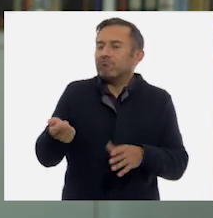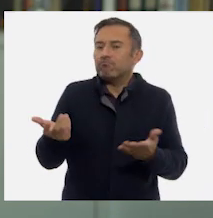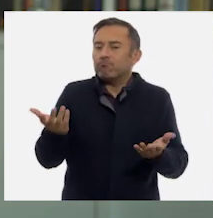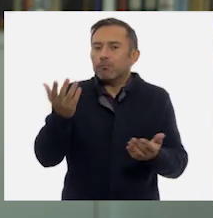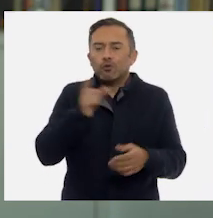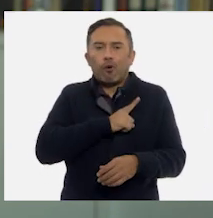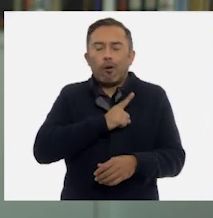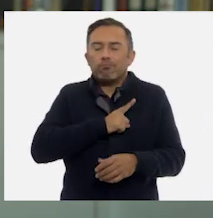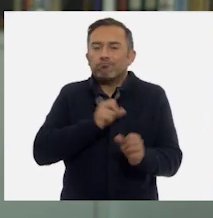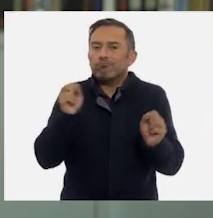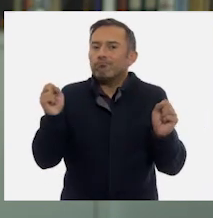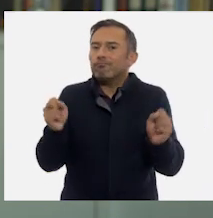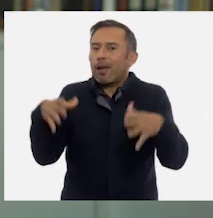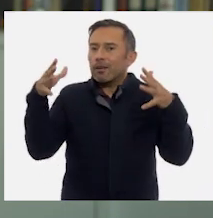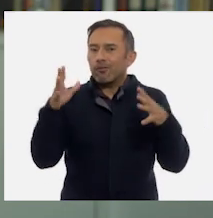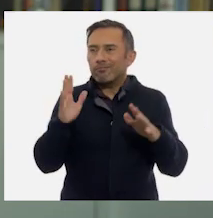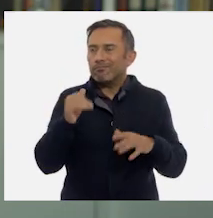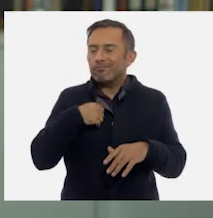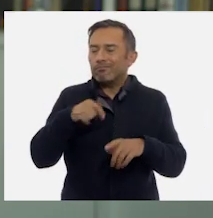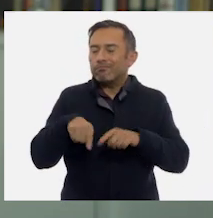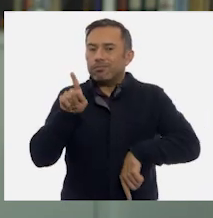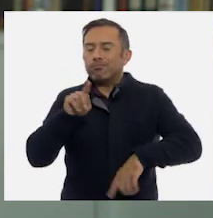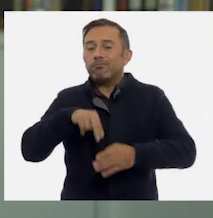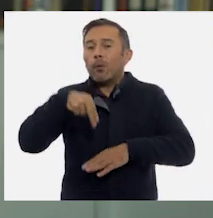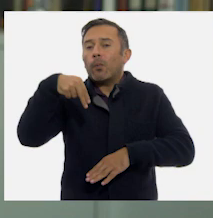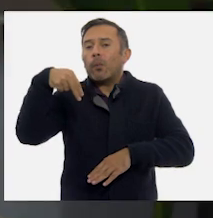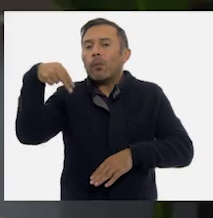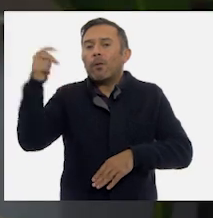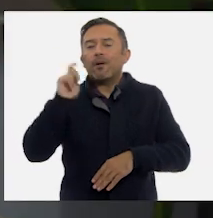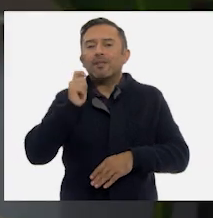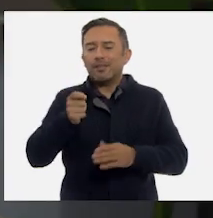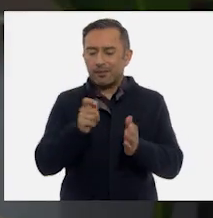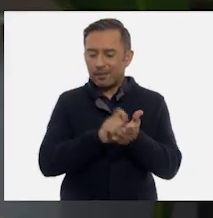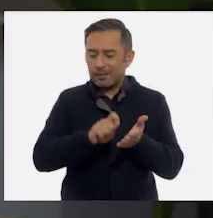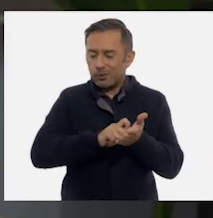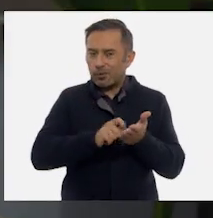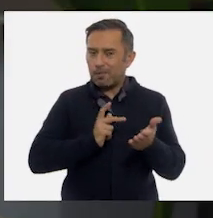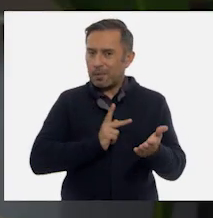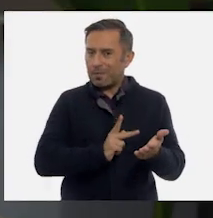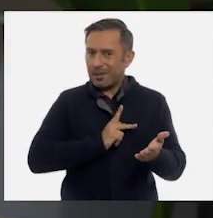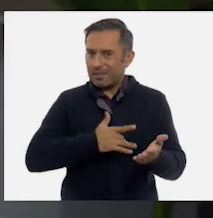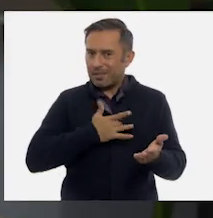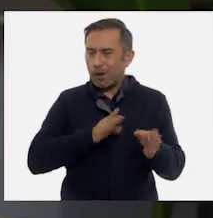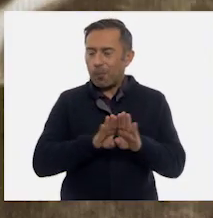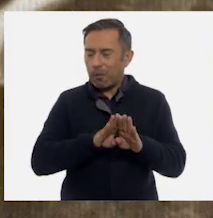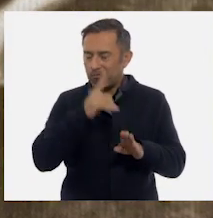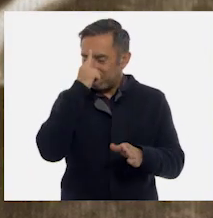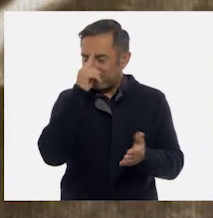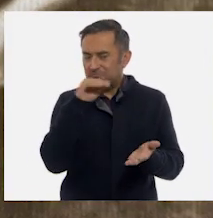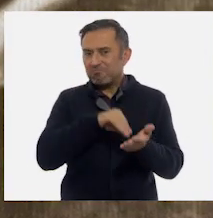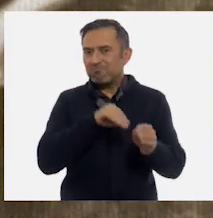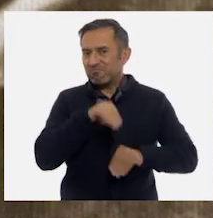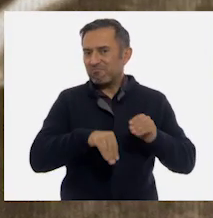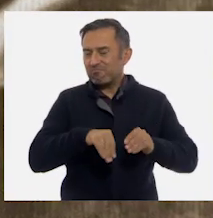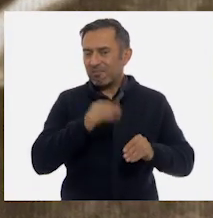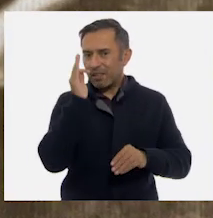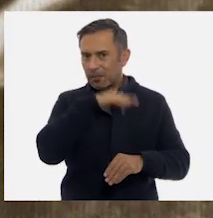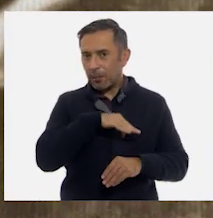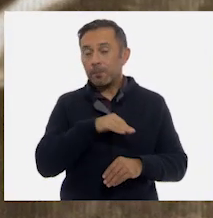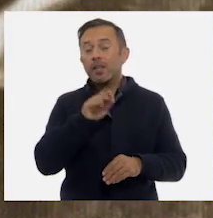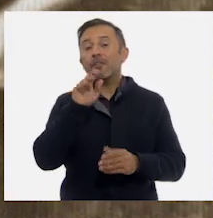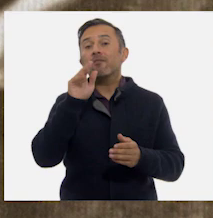tipo de escritura de la ligereza que ella quiere tener. Y en ese periodo, 37, se casa con Octavio Paz.